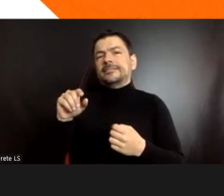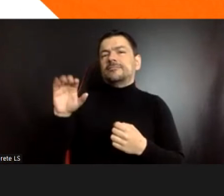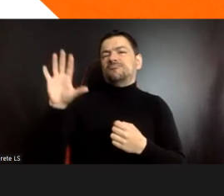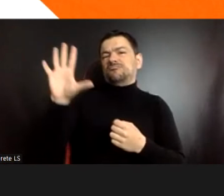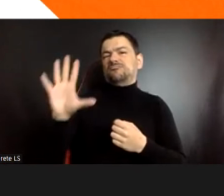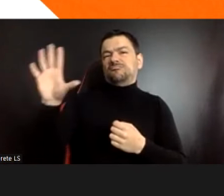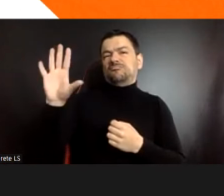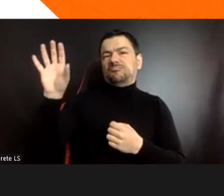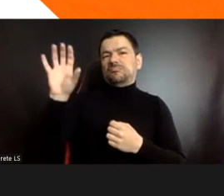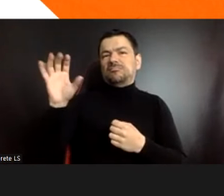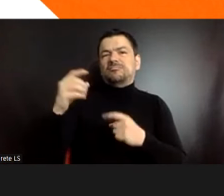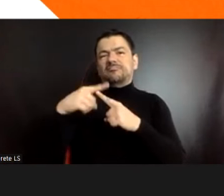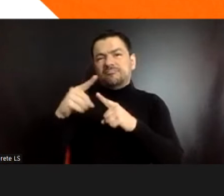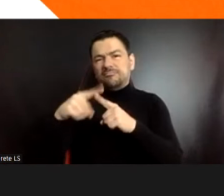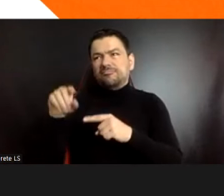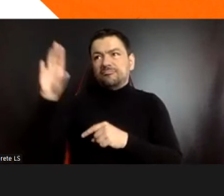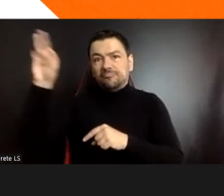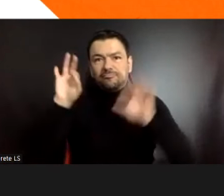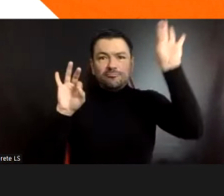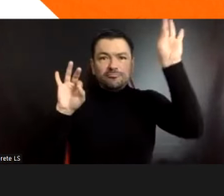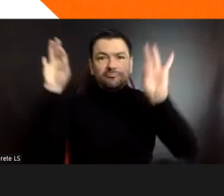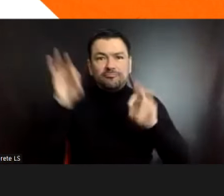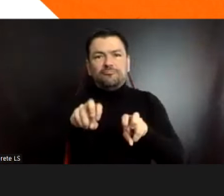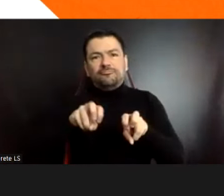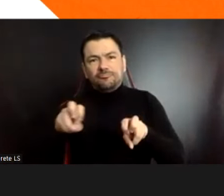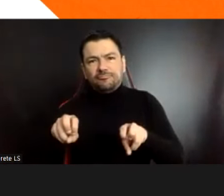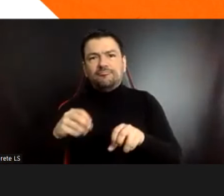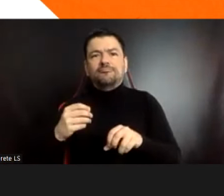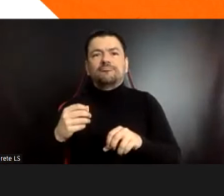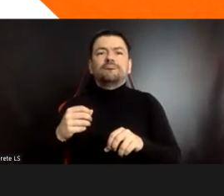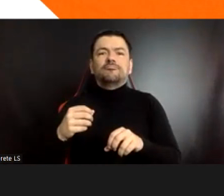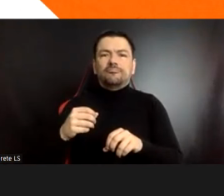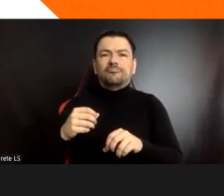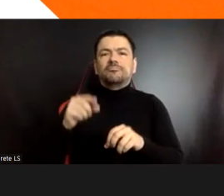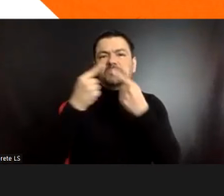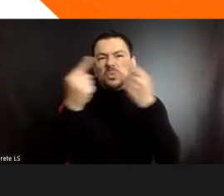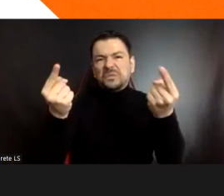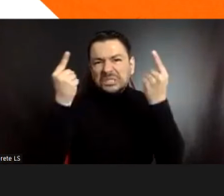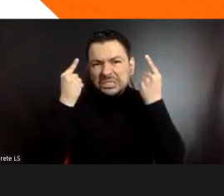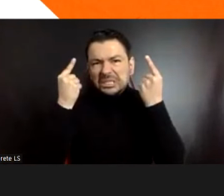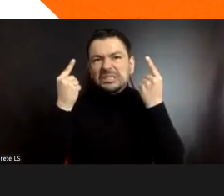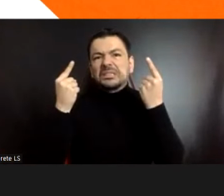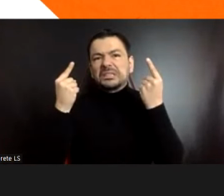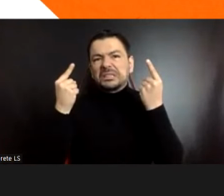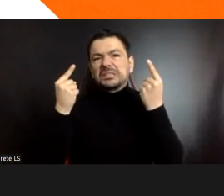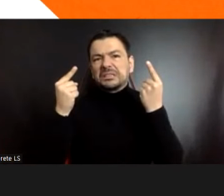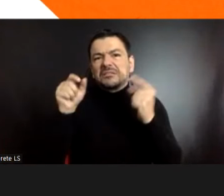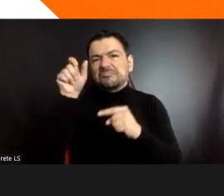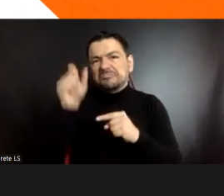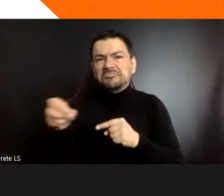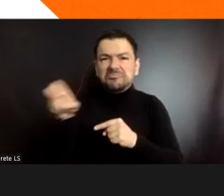también a Mónica Scotuspana de la Universidad Hopkins y Luis Sudiantoro de